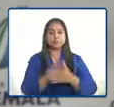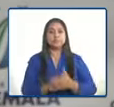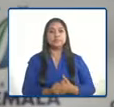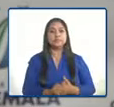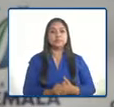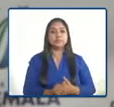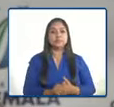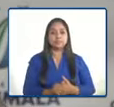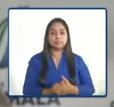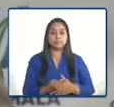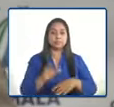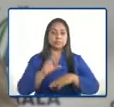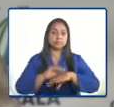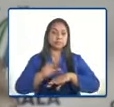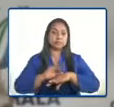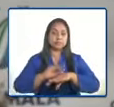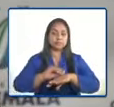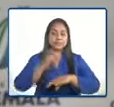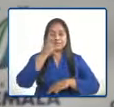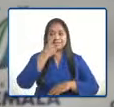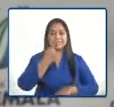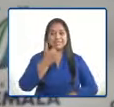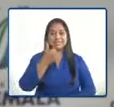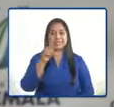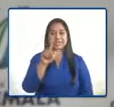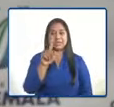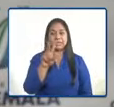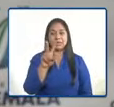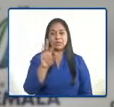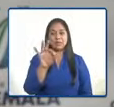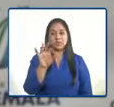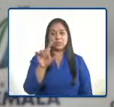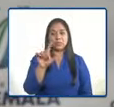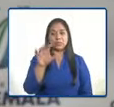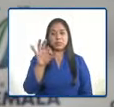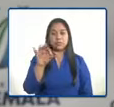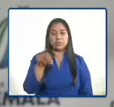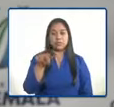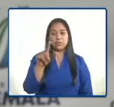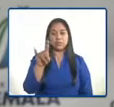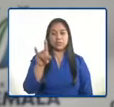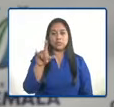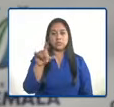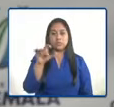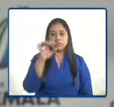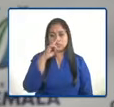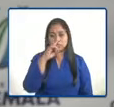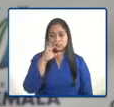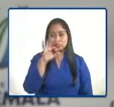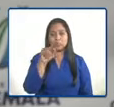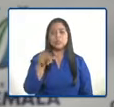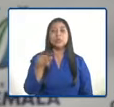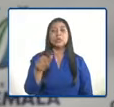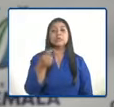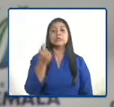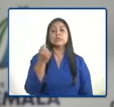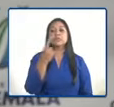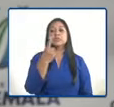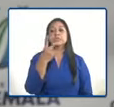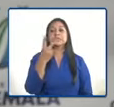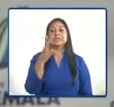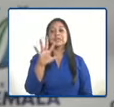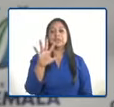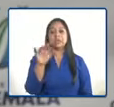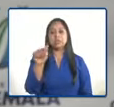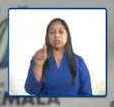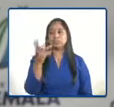8,637 salvaconductos tramitados, de los cuales 125 están en proceso ya para los últimos, son los últimos